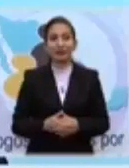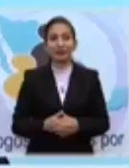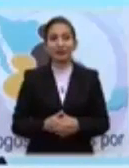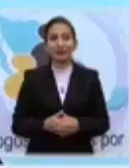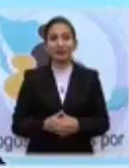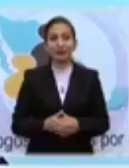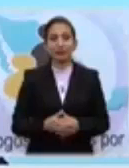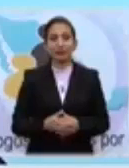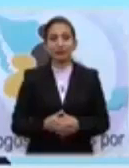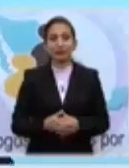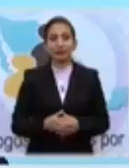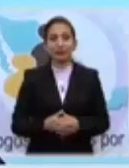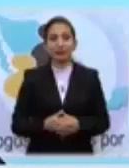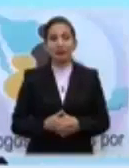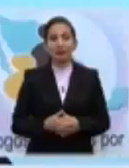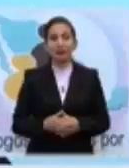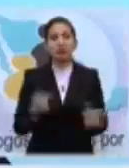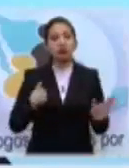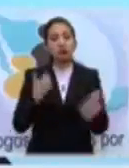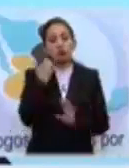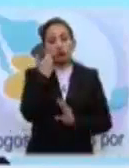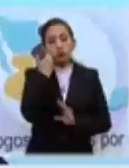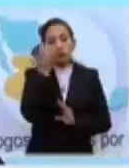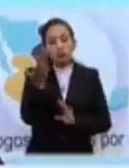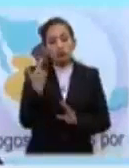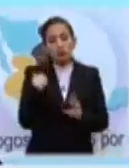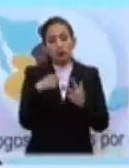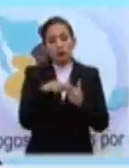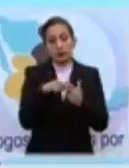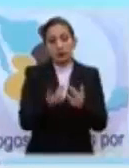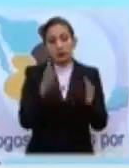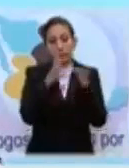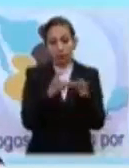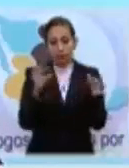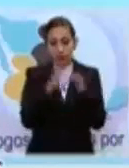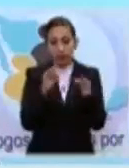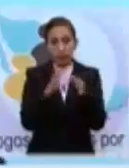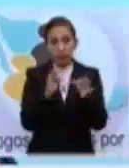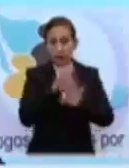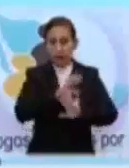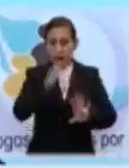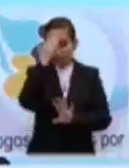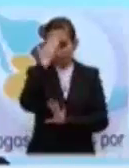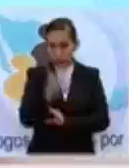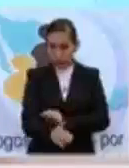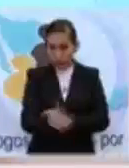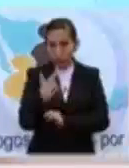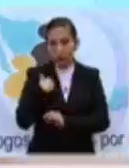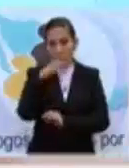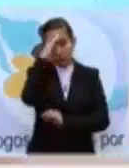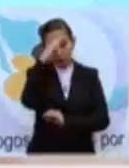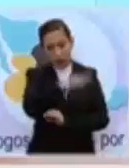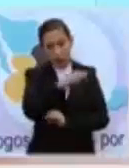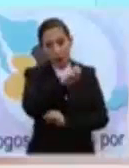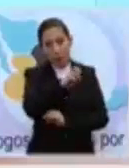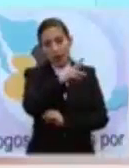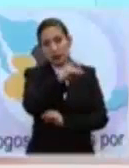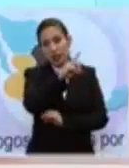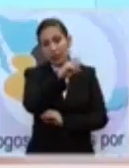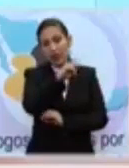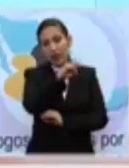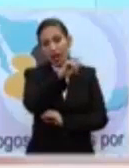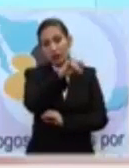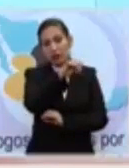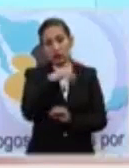Ahí está, perfecto. Quisiera empezar comentando lo que ya se sabe muy bien. Ya la señora Marcia de Castro